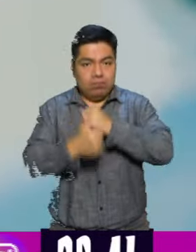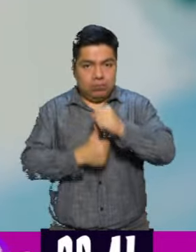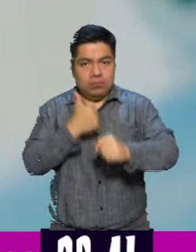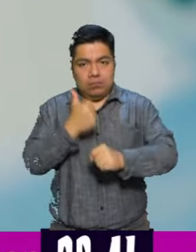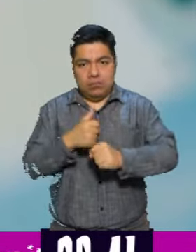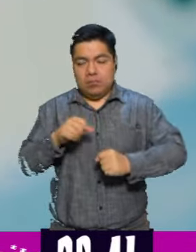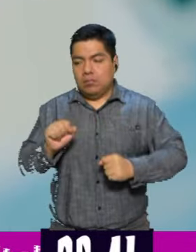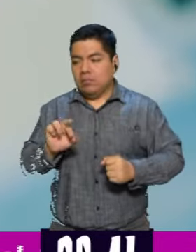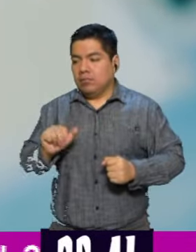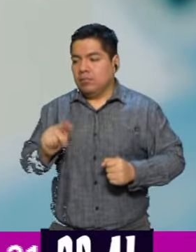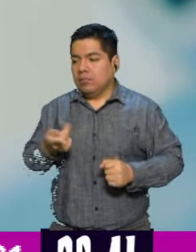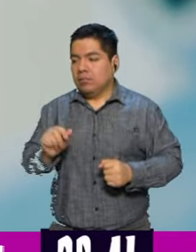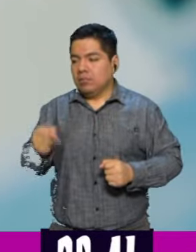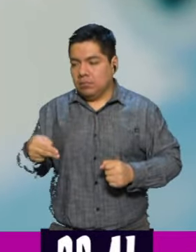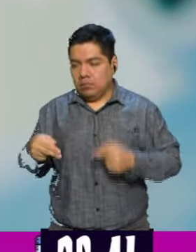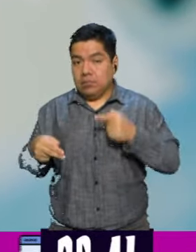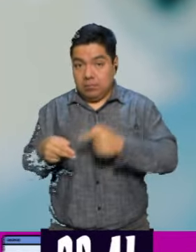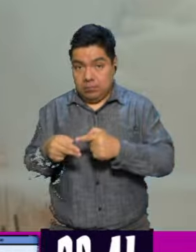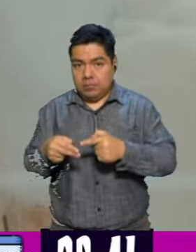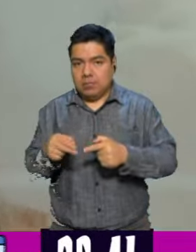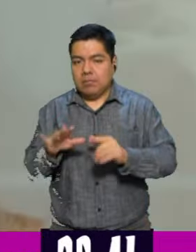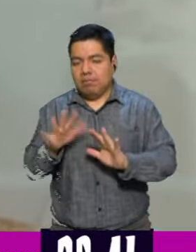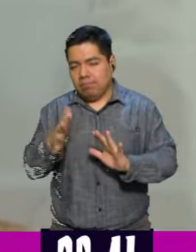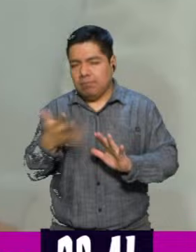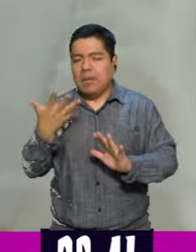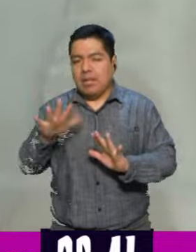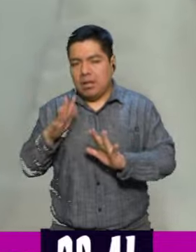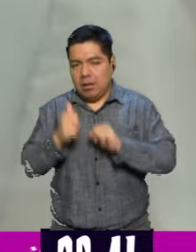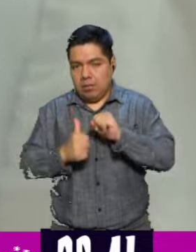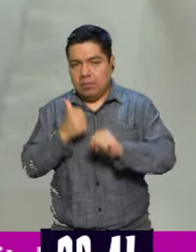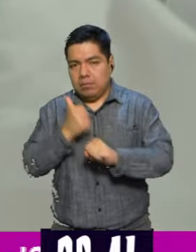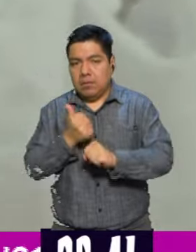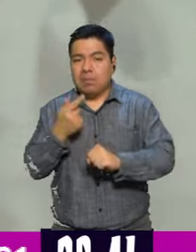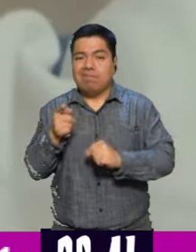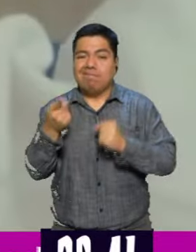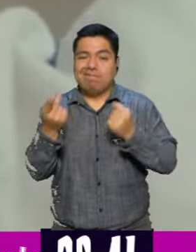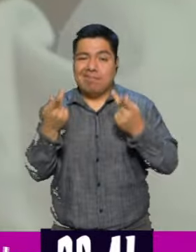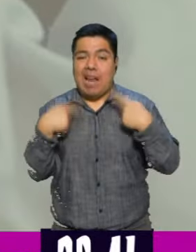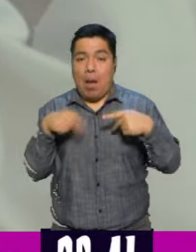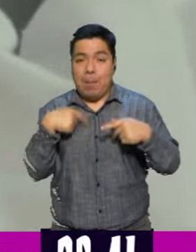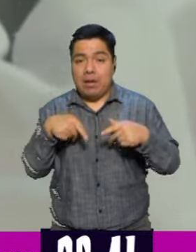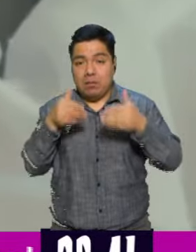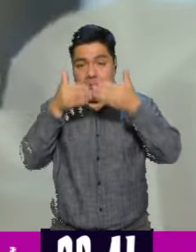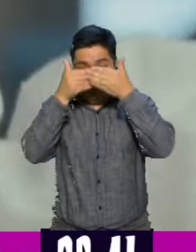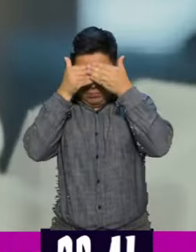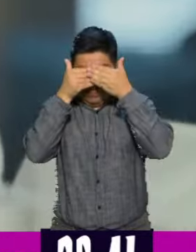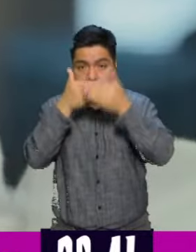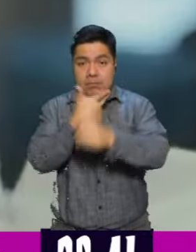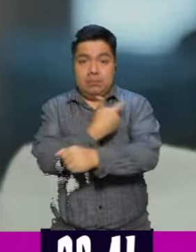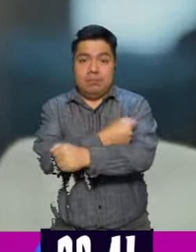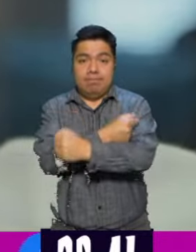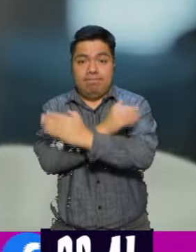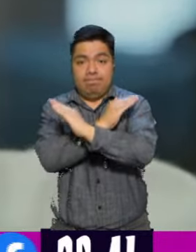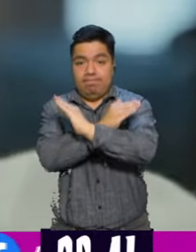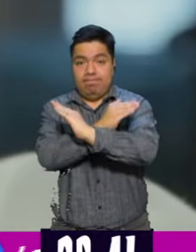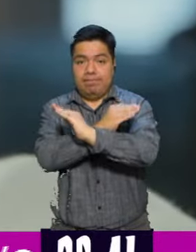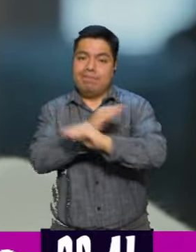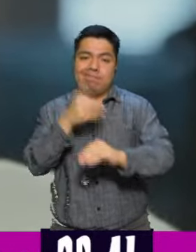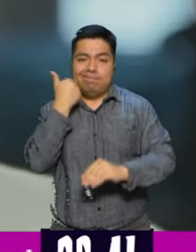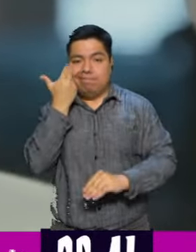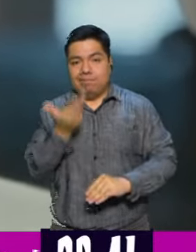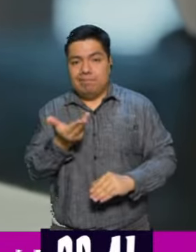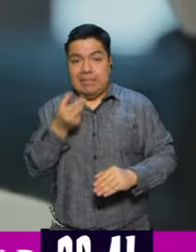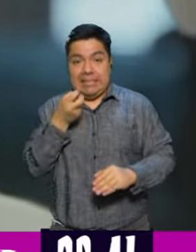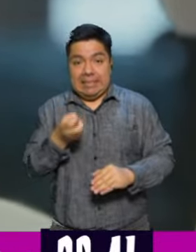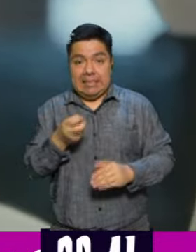estamos hablando de 10 años, pero algo que ha agravado mucho son los antivacunas. La gente se deja de vacunar y entonces resulta que